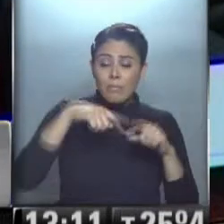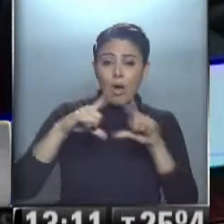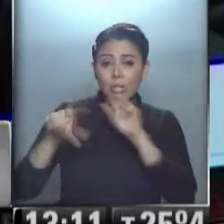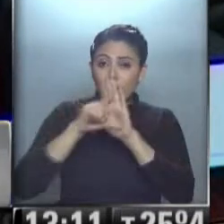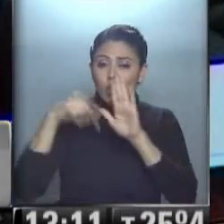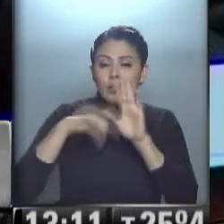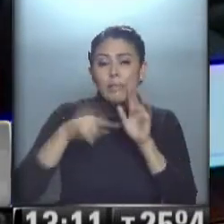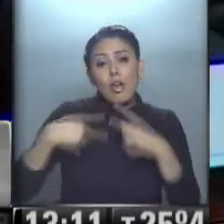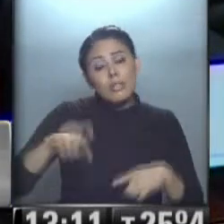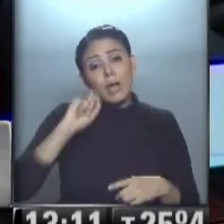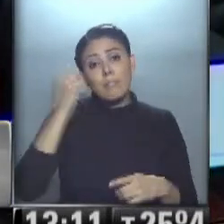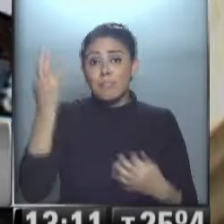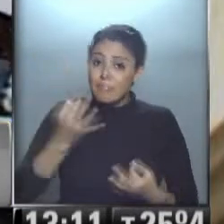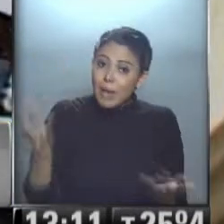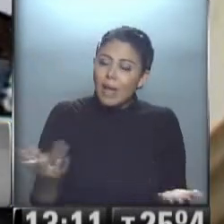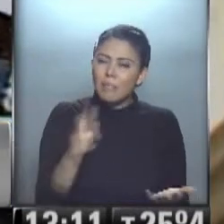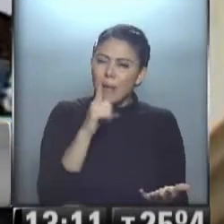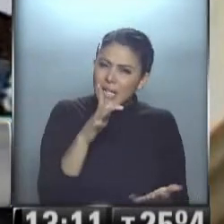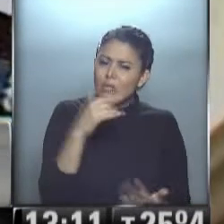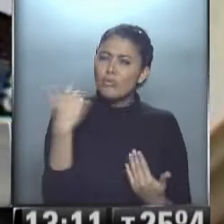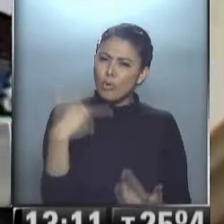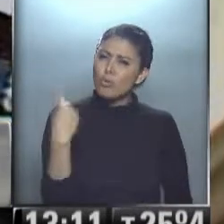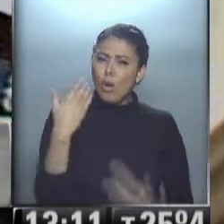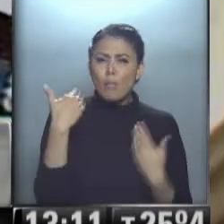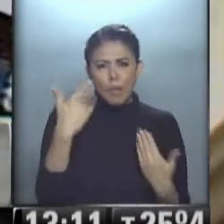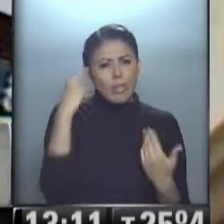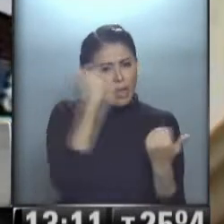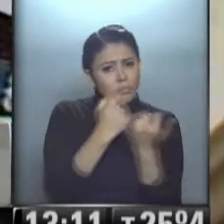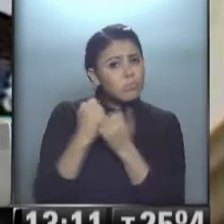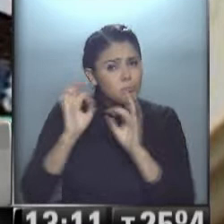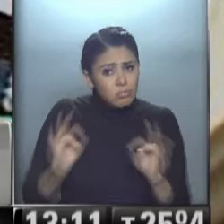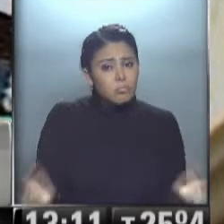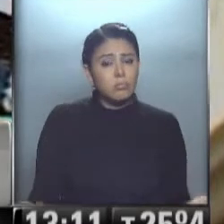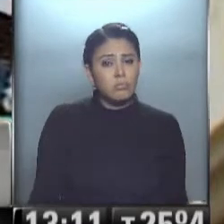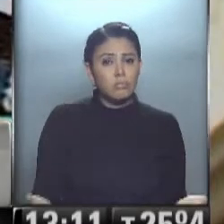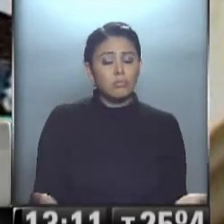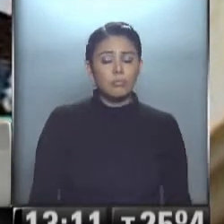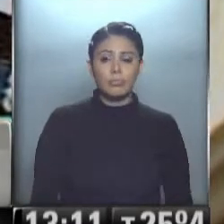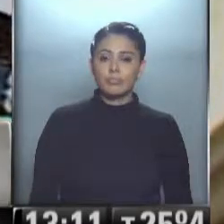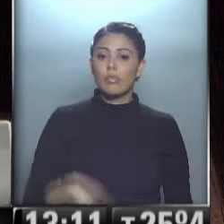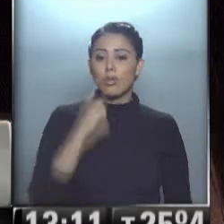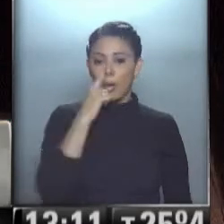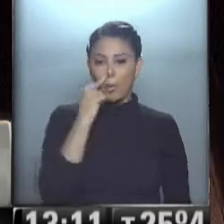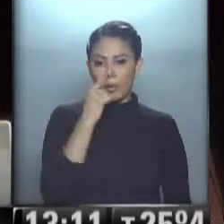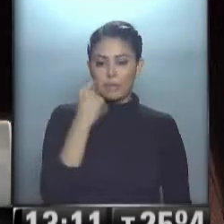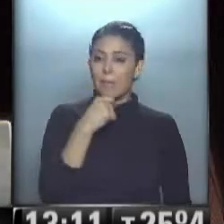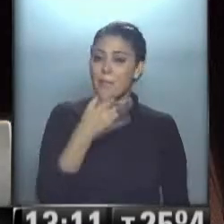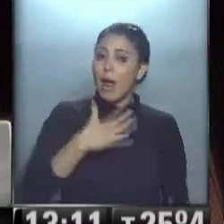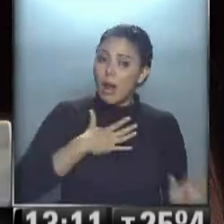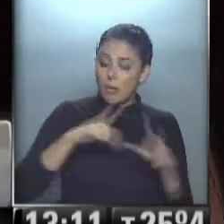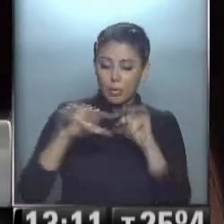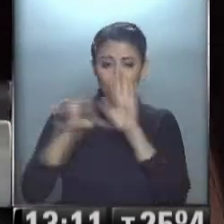tiene virtudes y sinceramente creo que hubiéramos podido consensuar esas virtudes yo considero que es un buen código